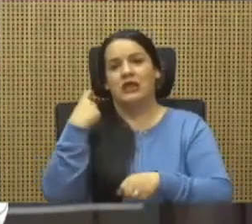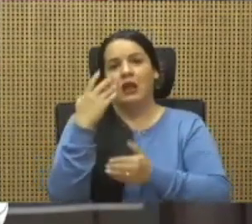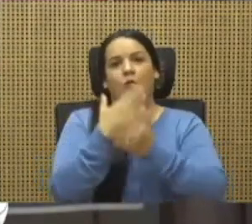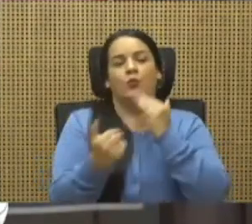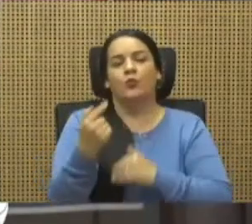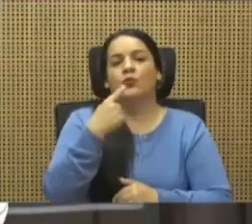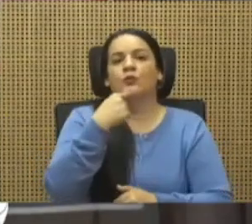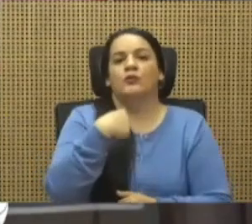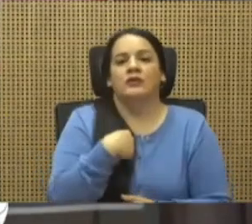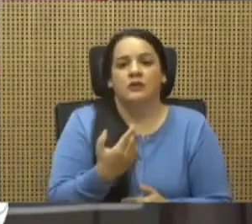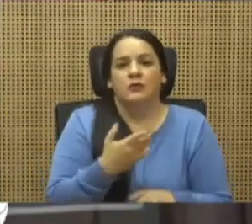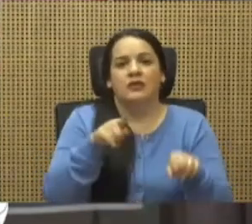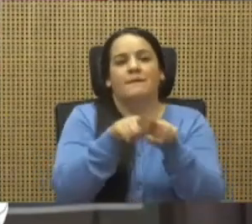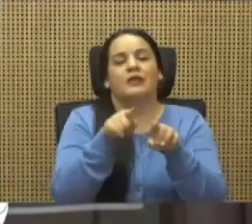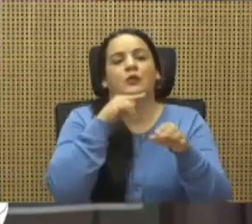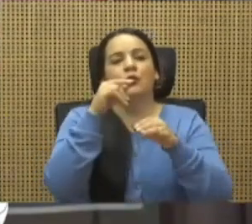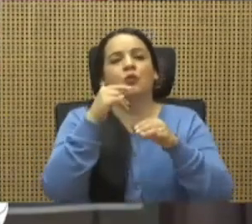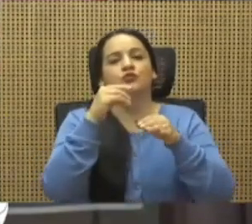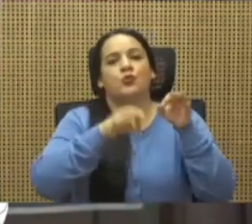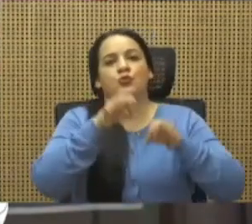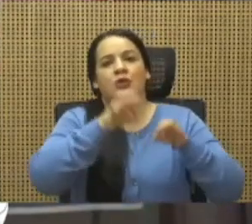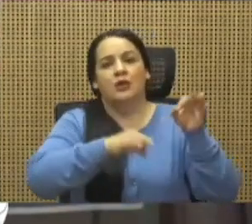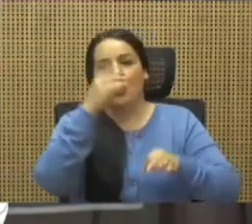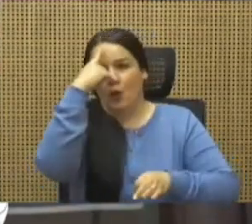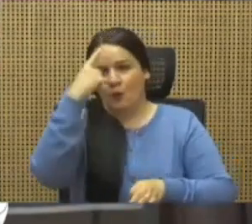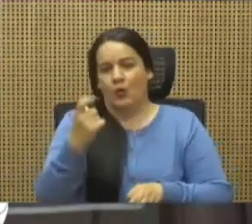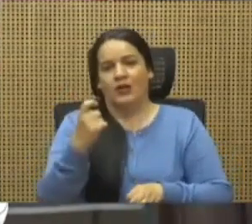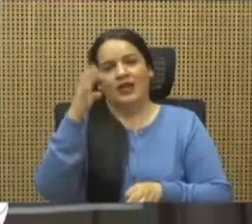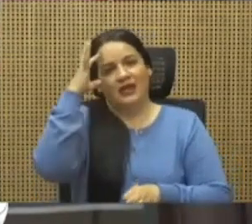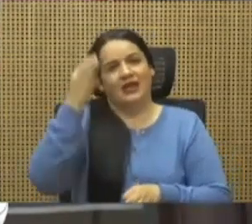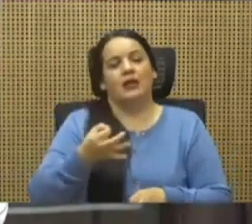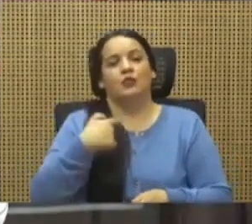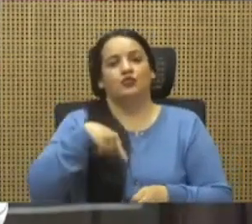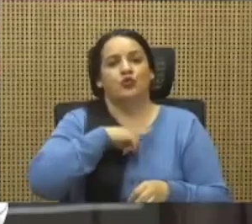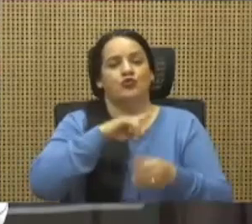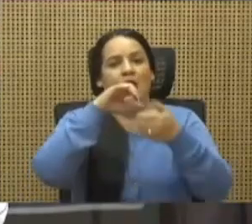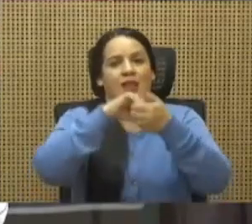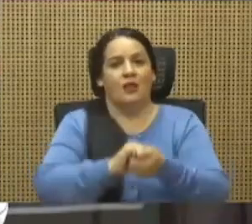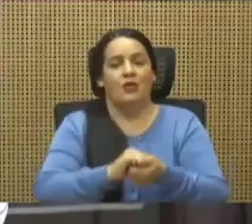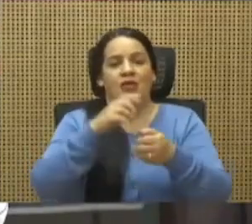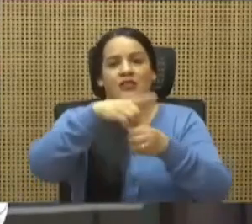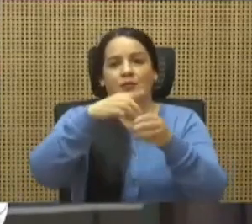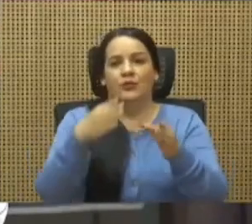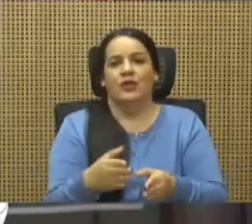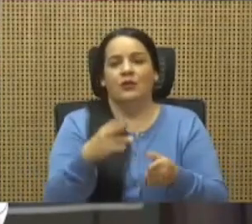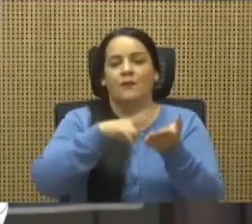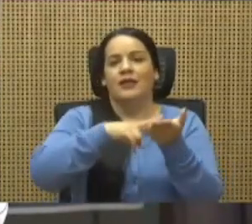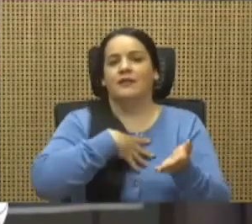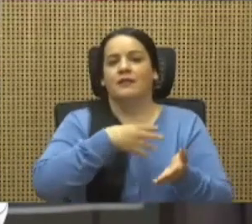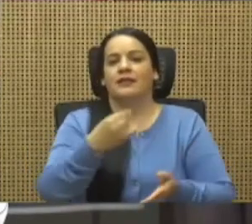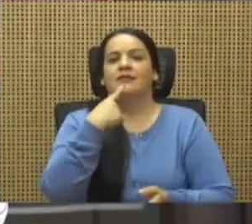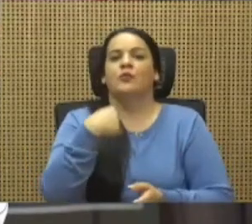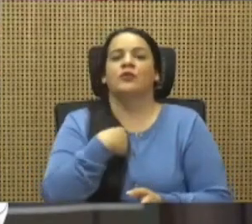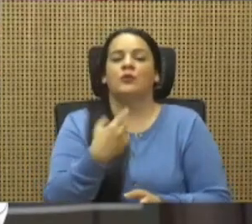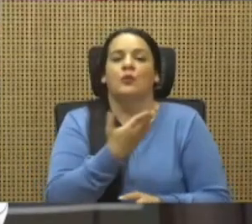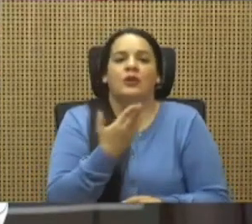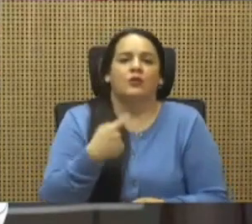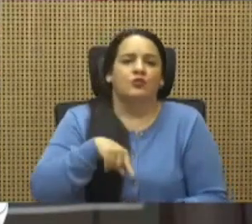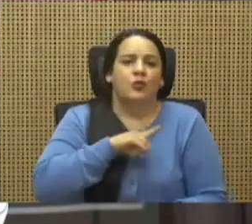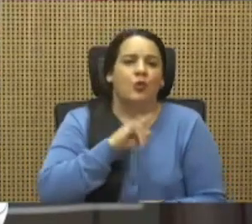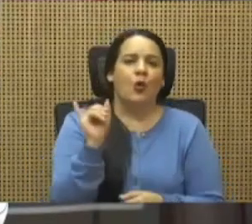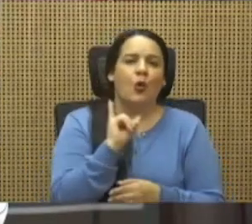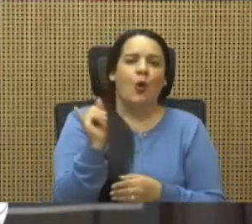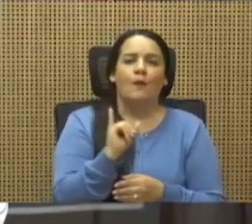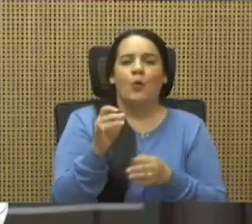nos señalaron y nos juzgaron por considerarnos un aliado. Por ejemplo, los diputados de Liberación Nacional nos dijeron que éramos una especie